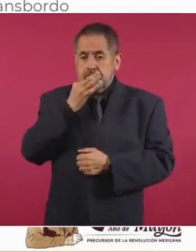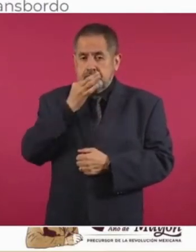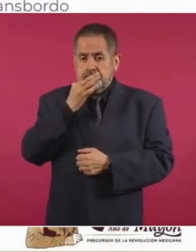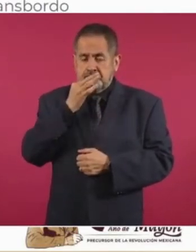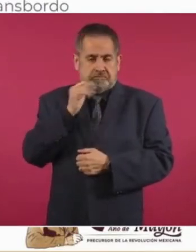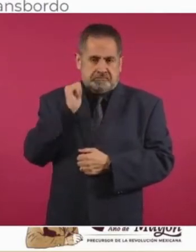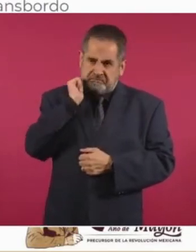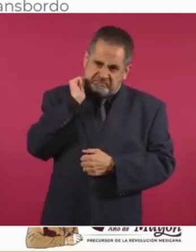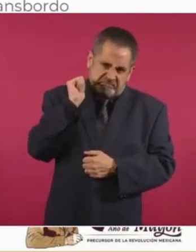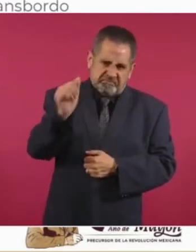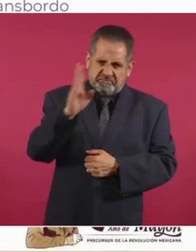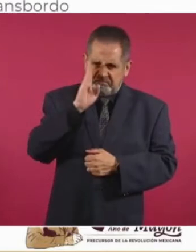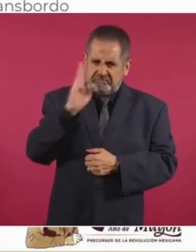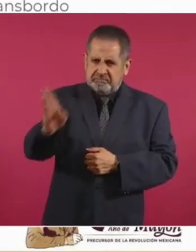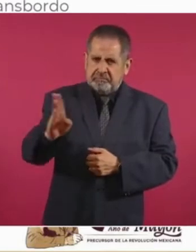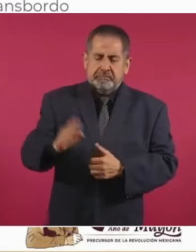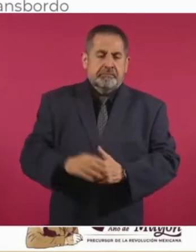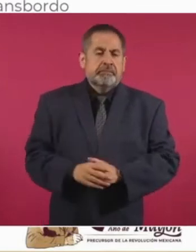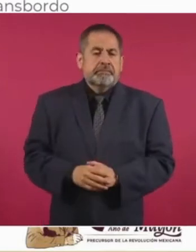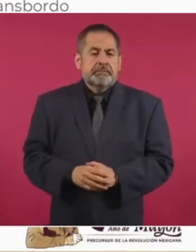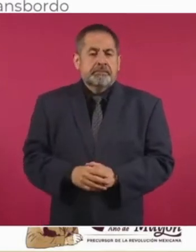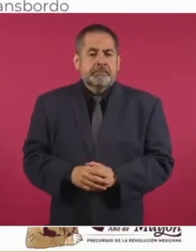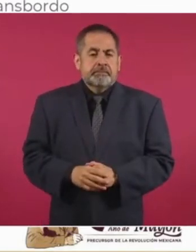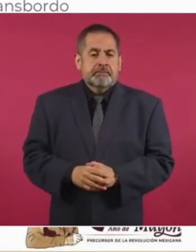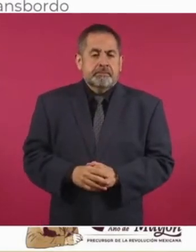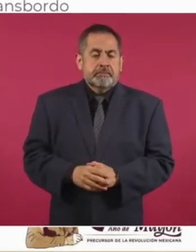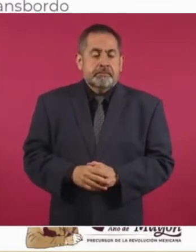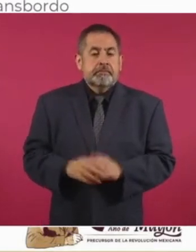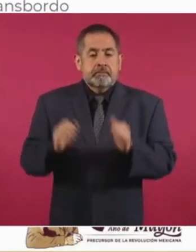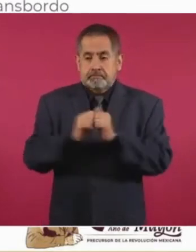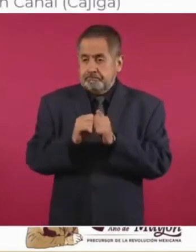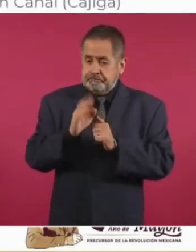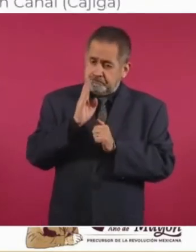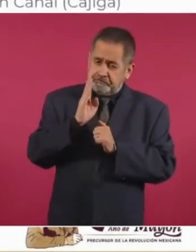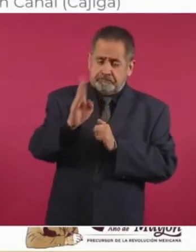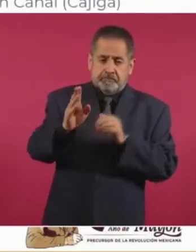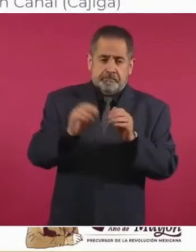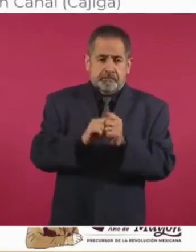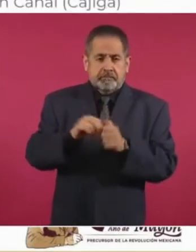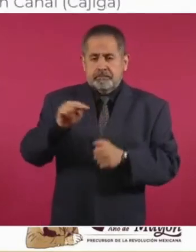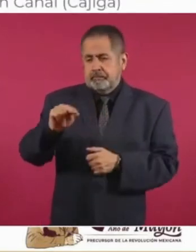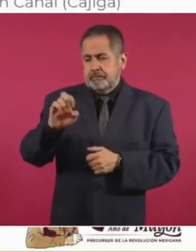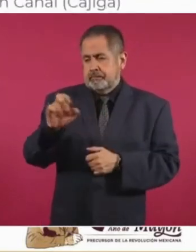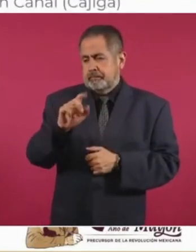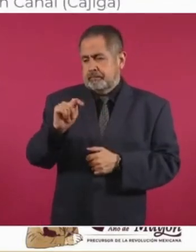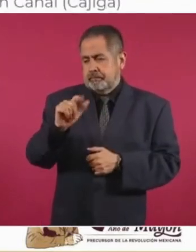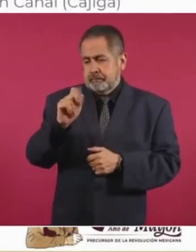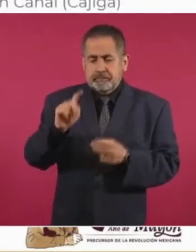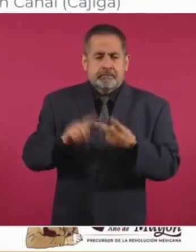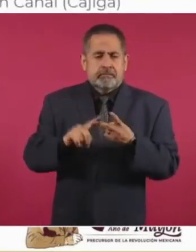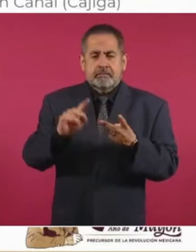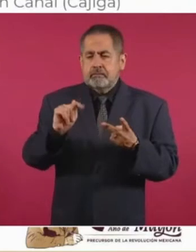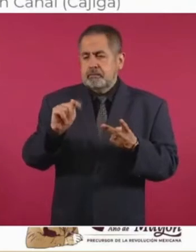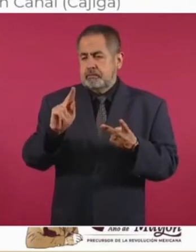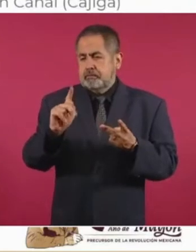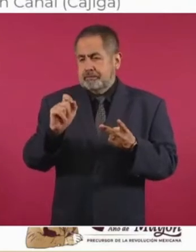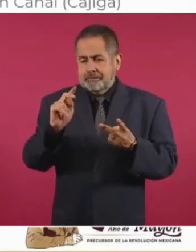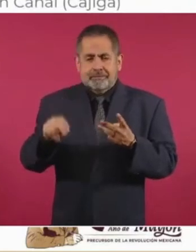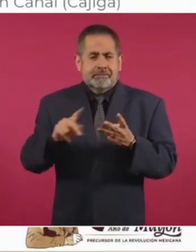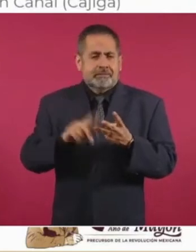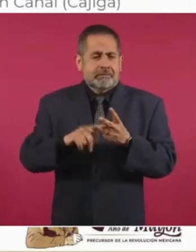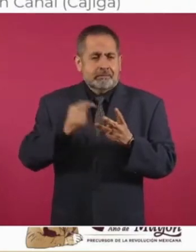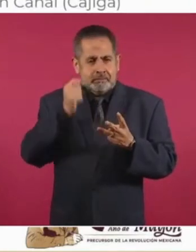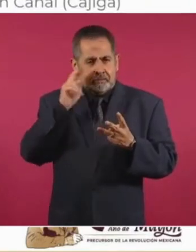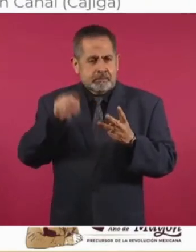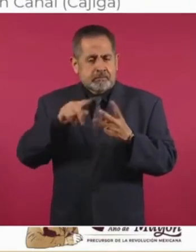transbordos. Además, para asegurar la conectividad en la zona de Nextlalpan, Tultepec y Tultitlán, estamos